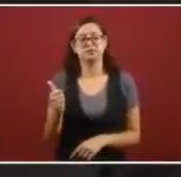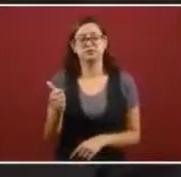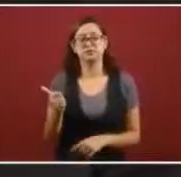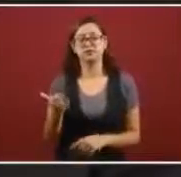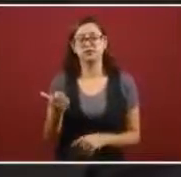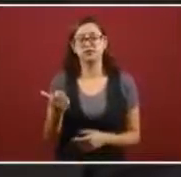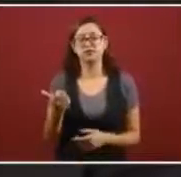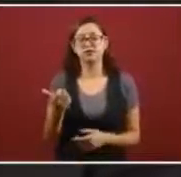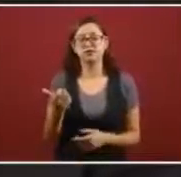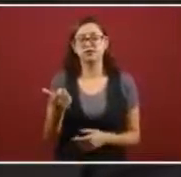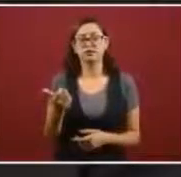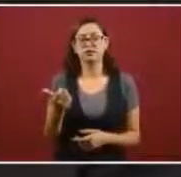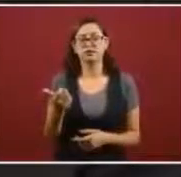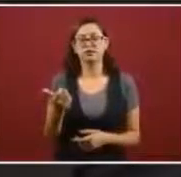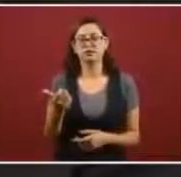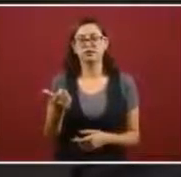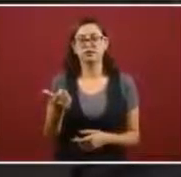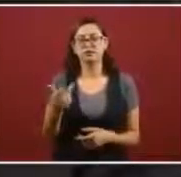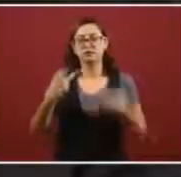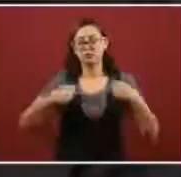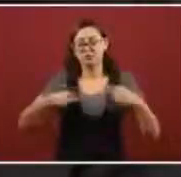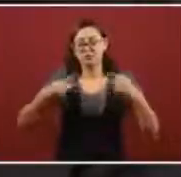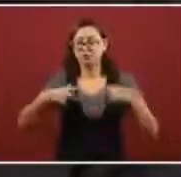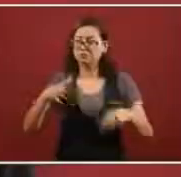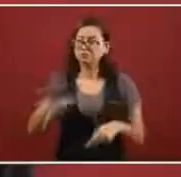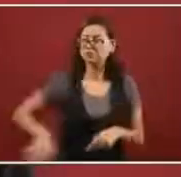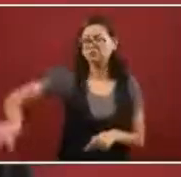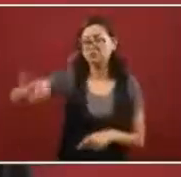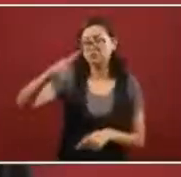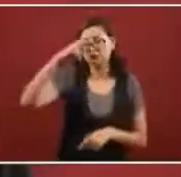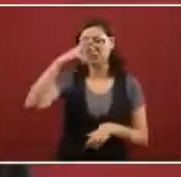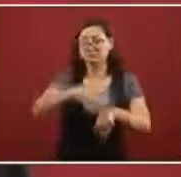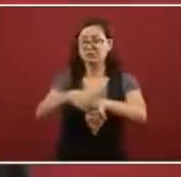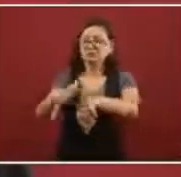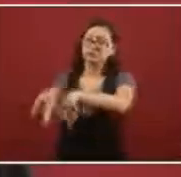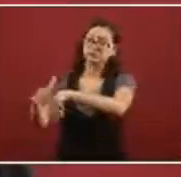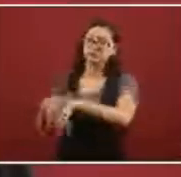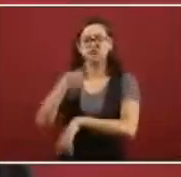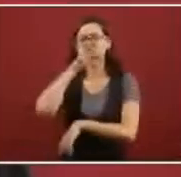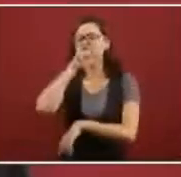para decirle a los mexicanos que no vamos a tener